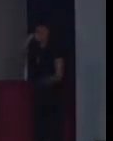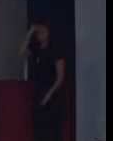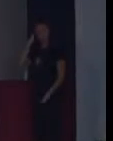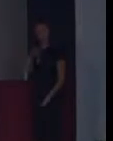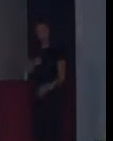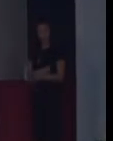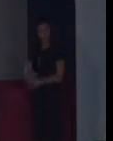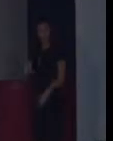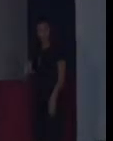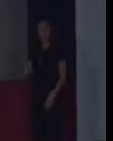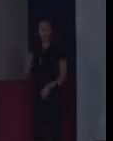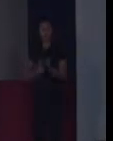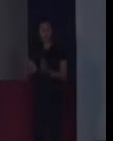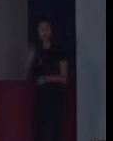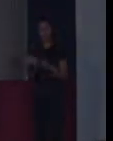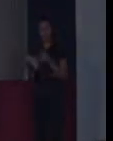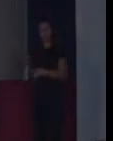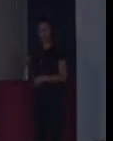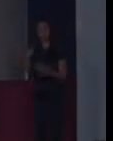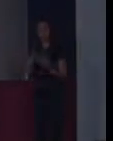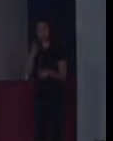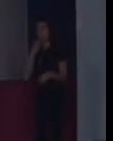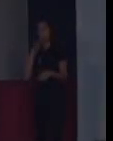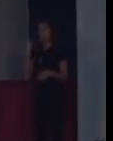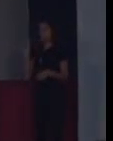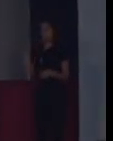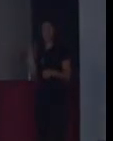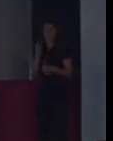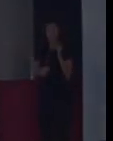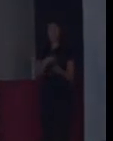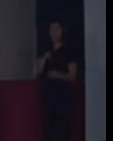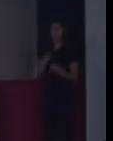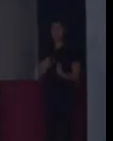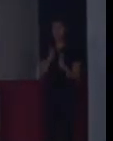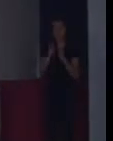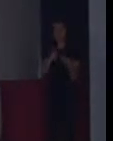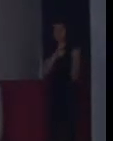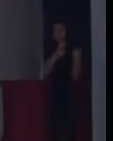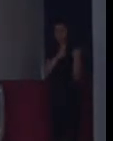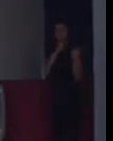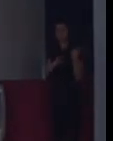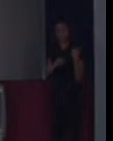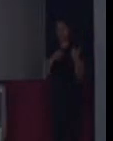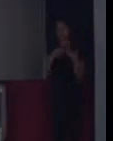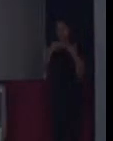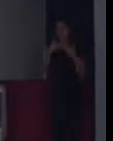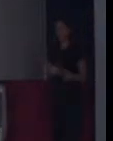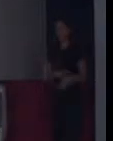está? ¿Cómo está? ¿Cómo está? ¿Cómo está? Pero si el cuidado no le pone la bola a la persona que tenga esa limitación,